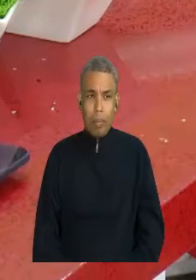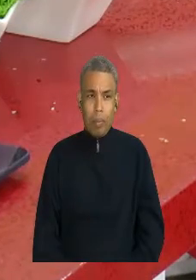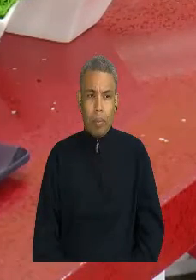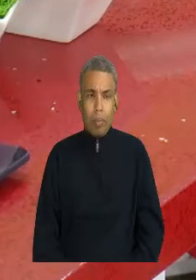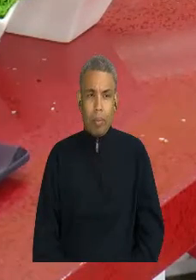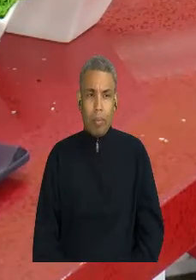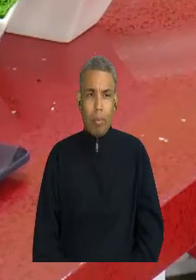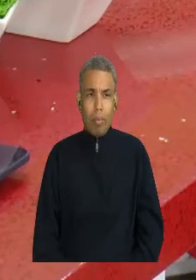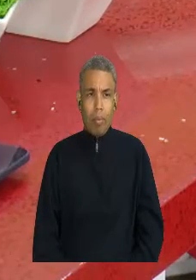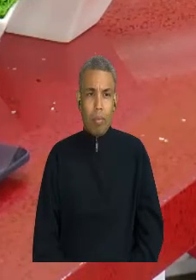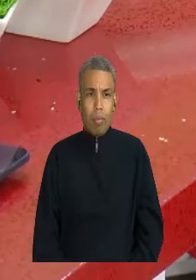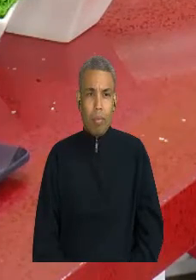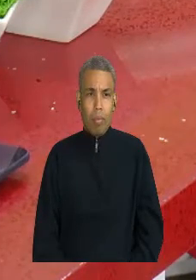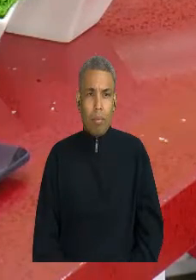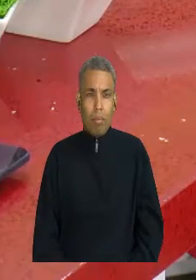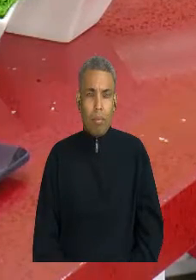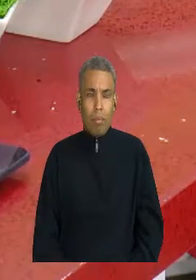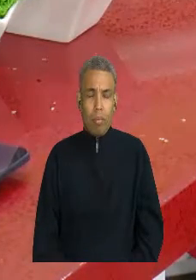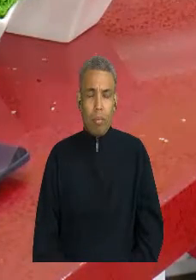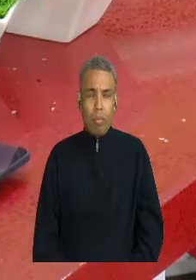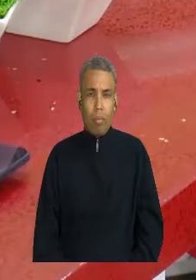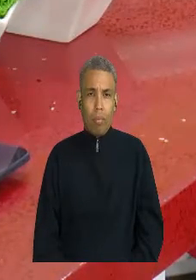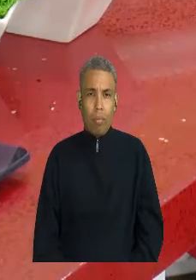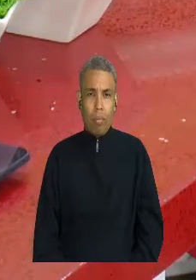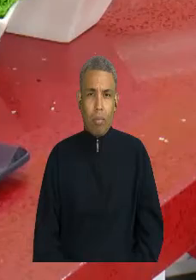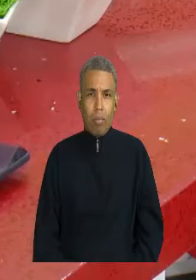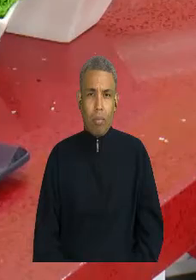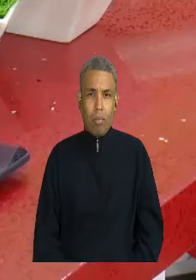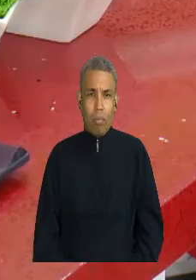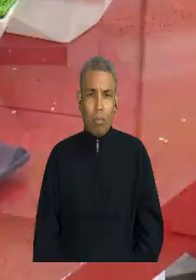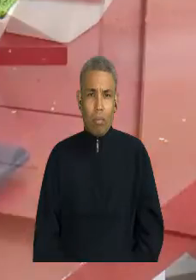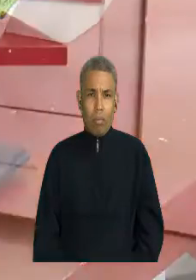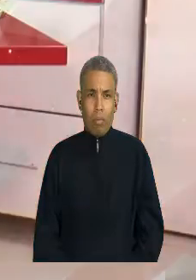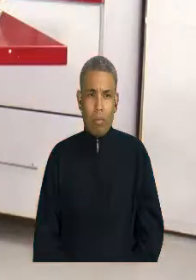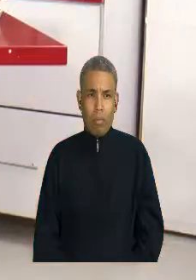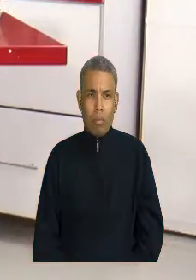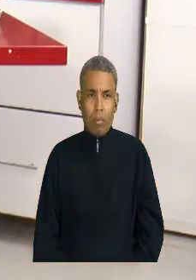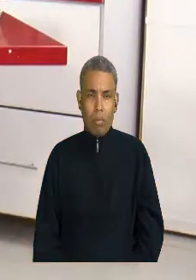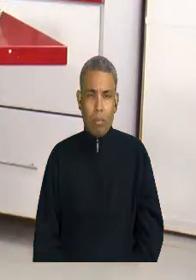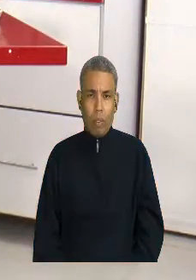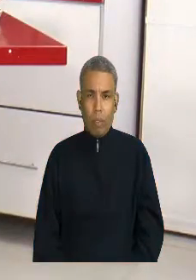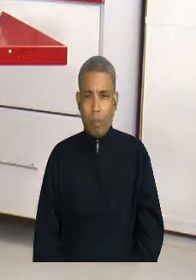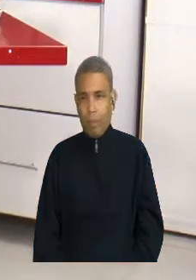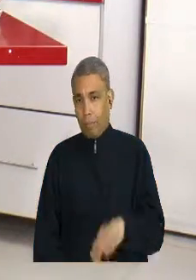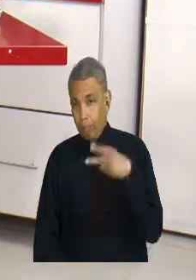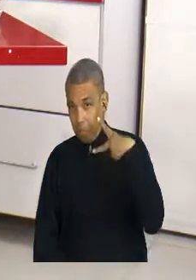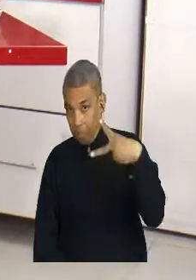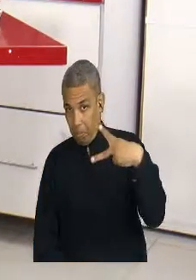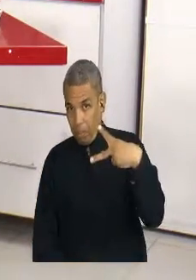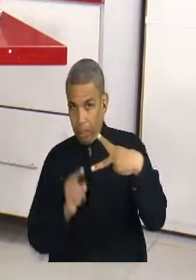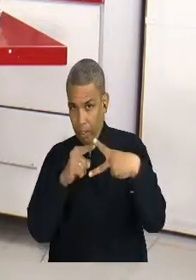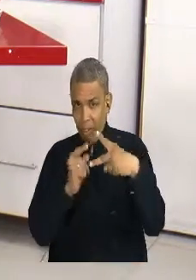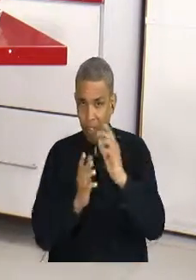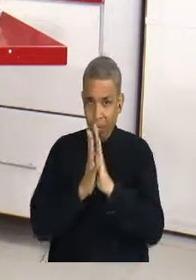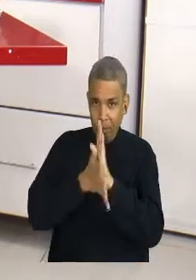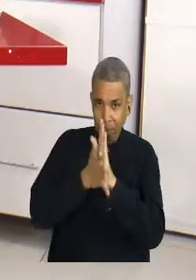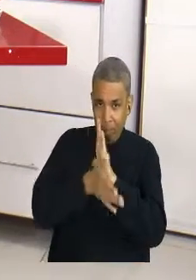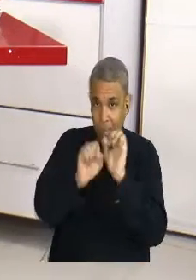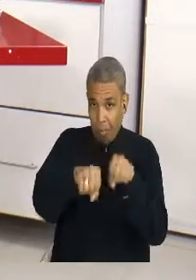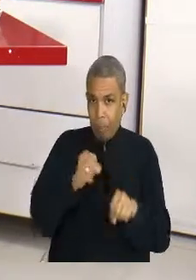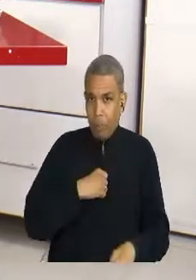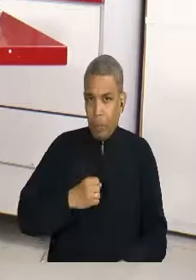necesita grasa, pero yo sí le saco. Listo. Bueno, yo tengo dos lugares súper especiales, súper recomendadísimos, precisamente para ir a degustar ricas